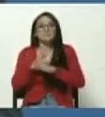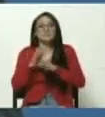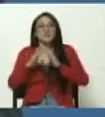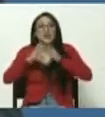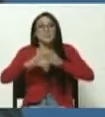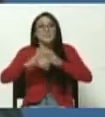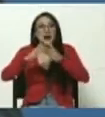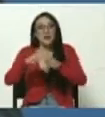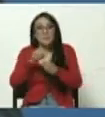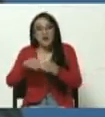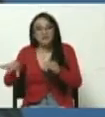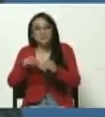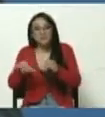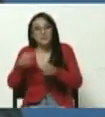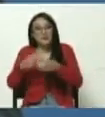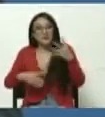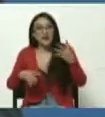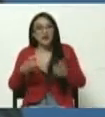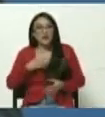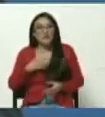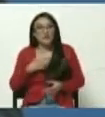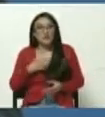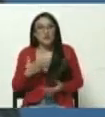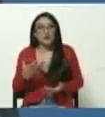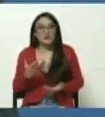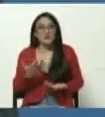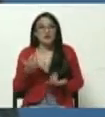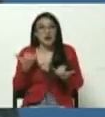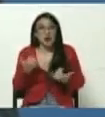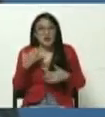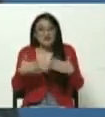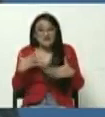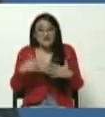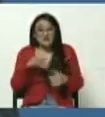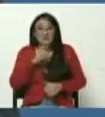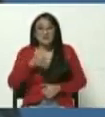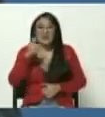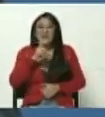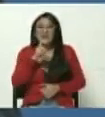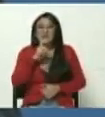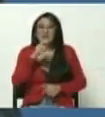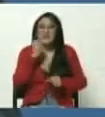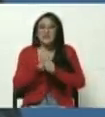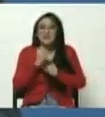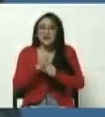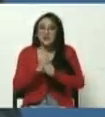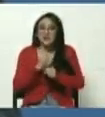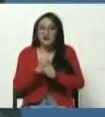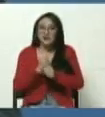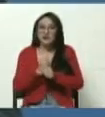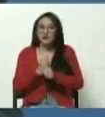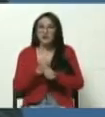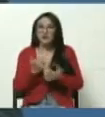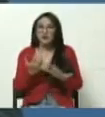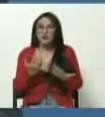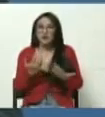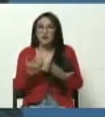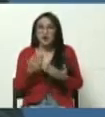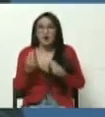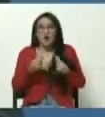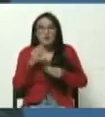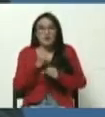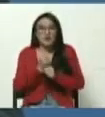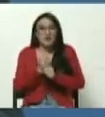momento con un frente de trabajo para lograr generar condiciones mínimas operacionales